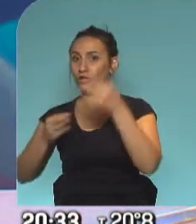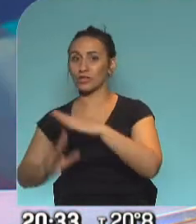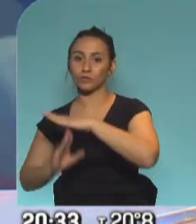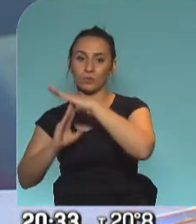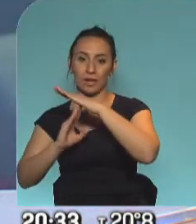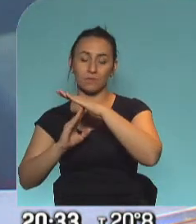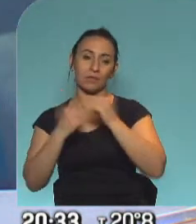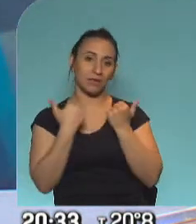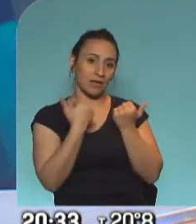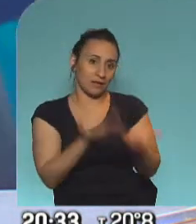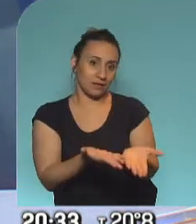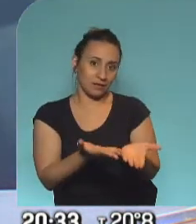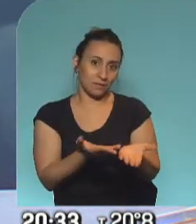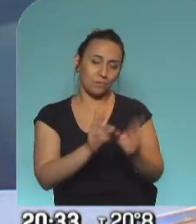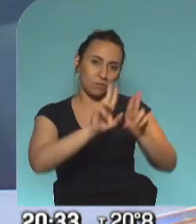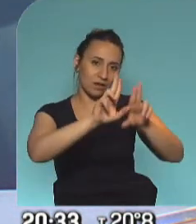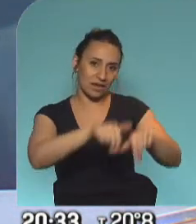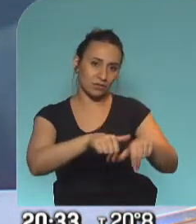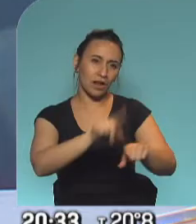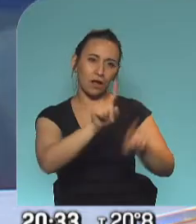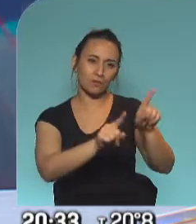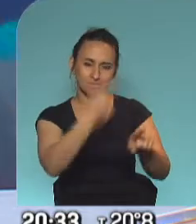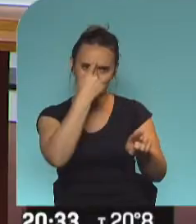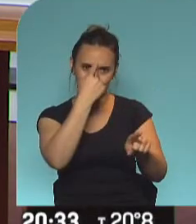da la razón al que cree que fue irregular